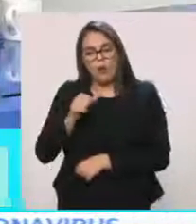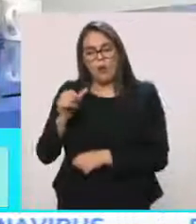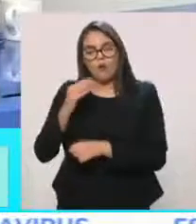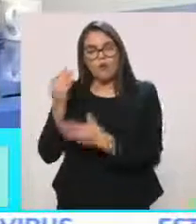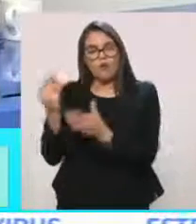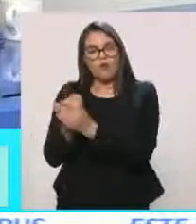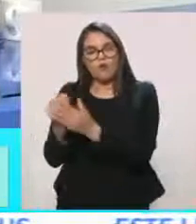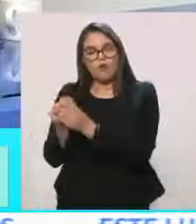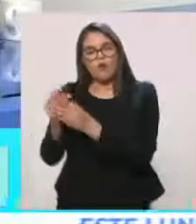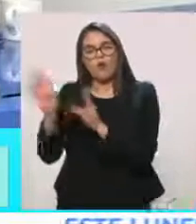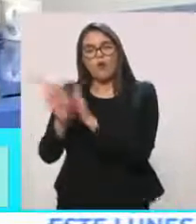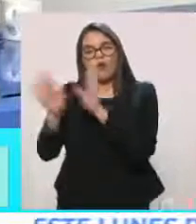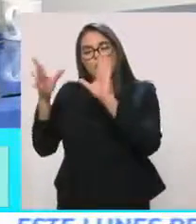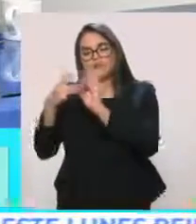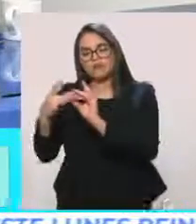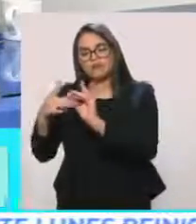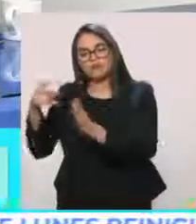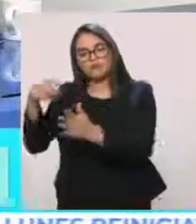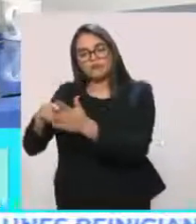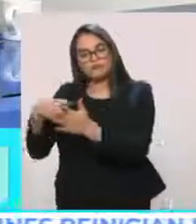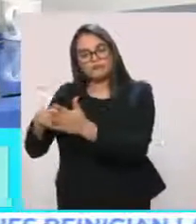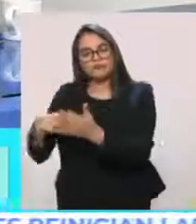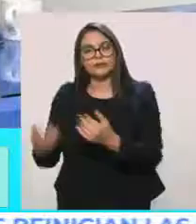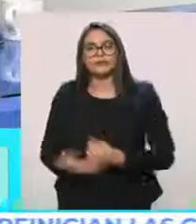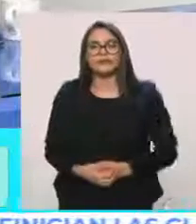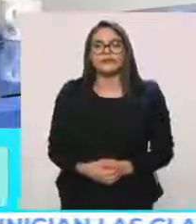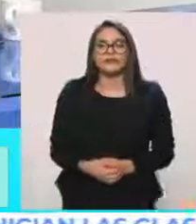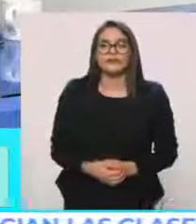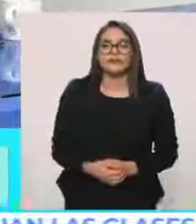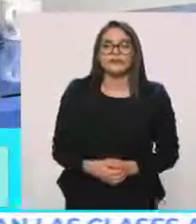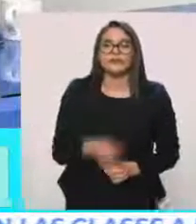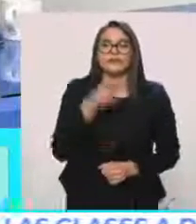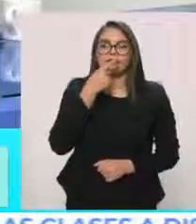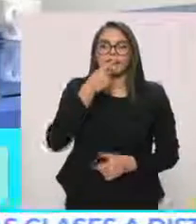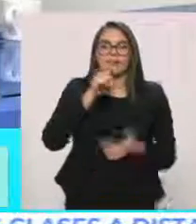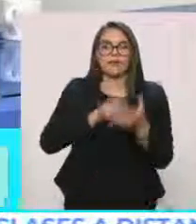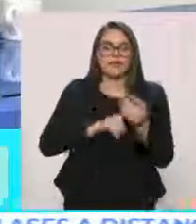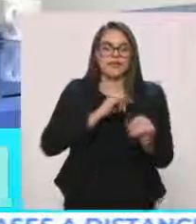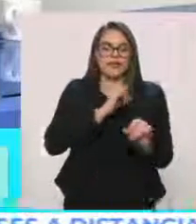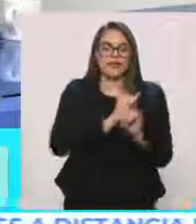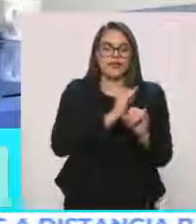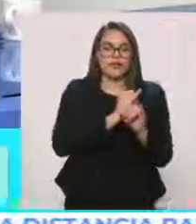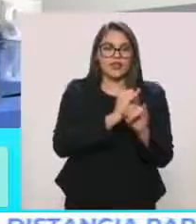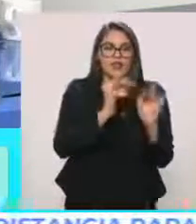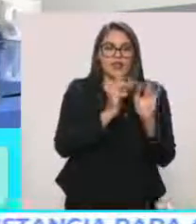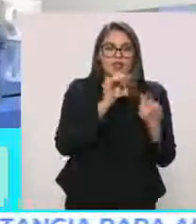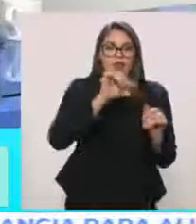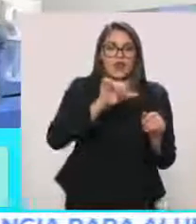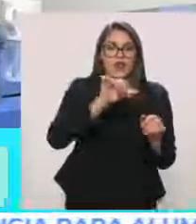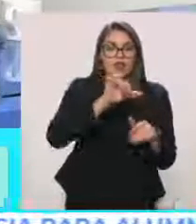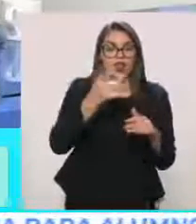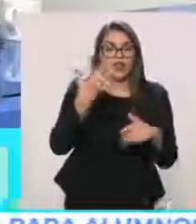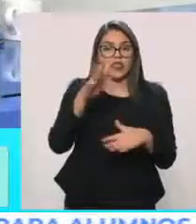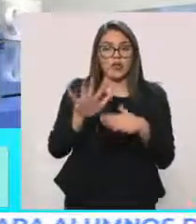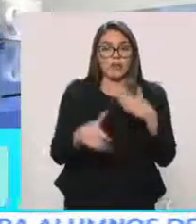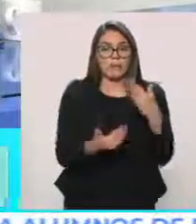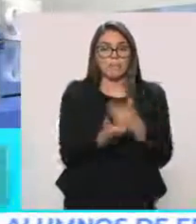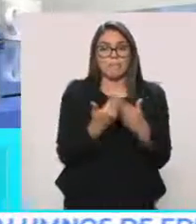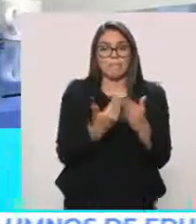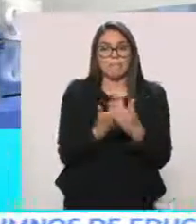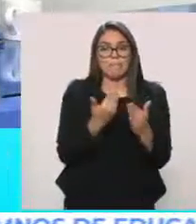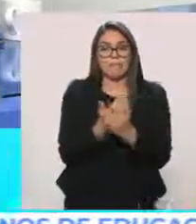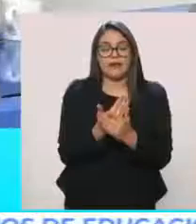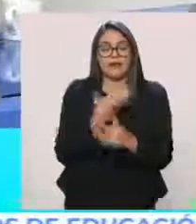esta contingencia. Bueno, pues les adelantamos, según las redes sociales de Concanaco Servitur, hoy a las 10 de la mañana, este lunes 20 de